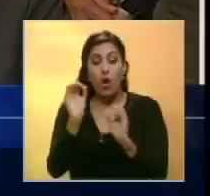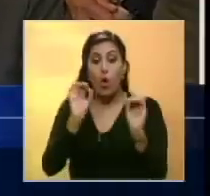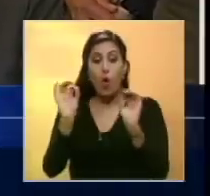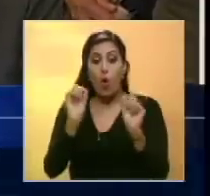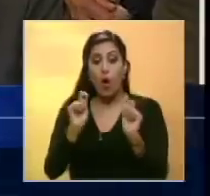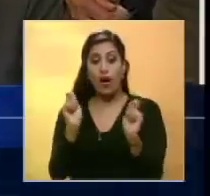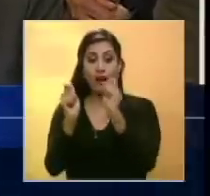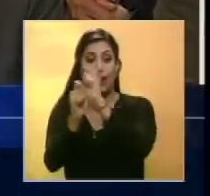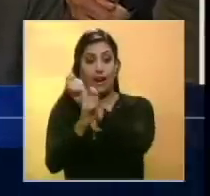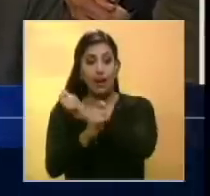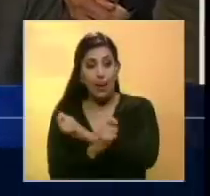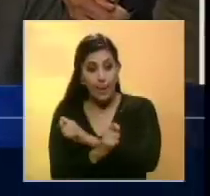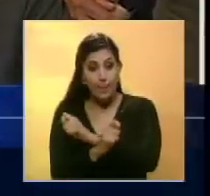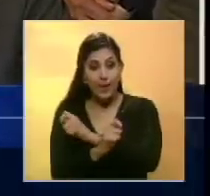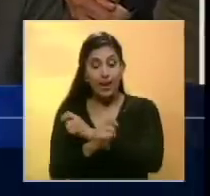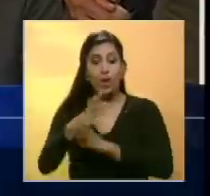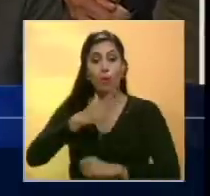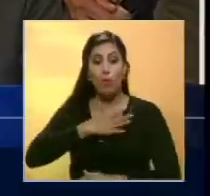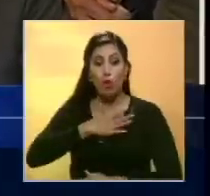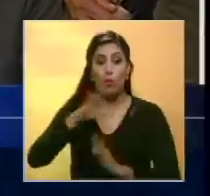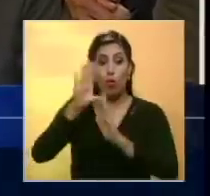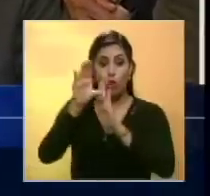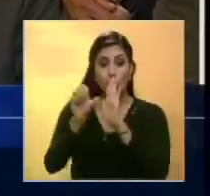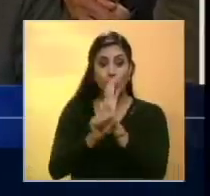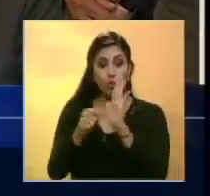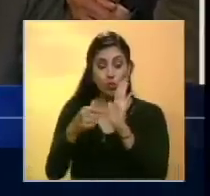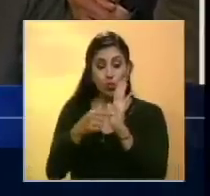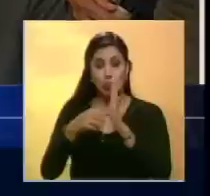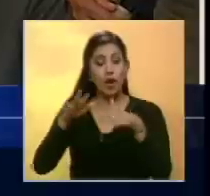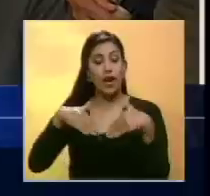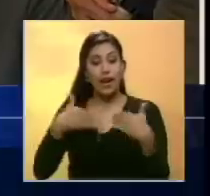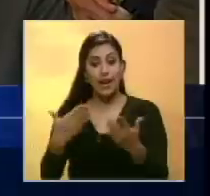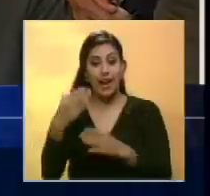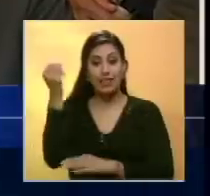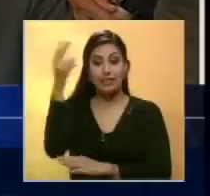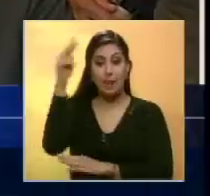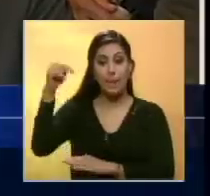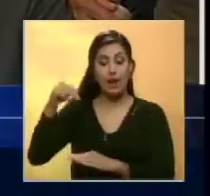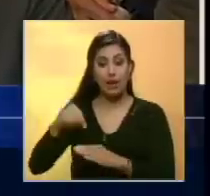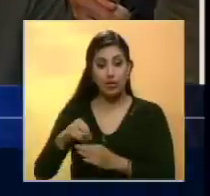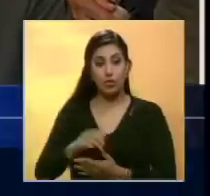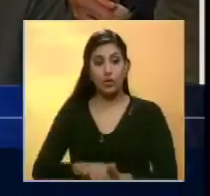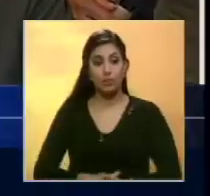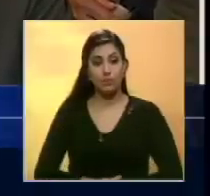relevar de su deber constitucional de comparecencia a esta Asamblea,